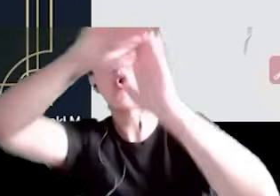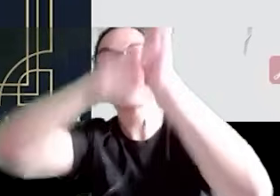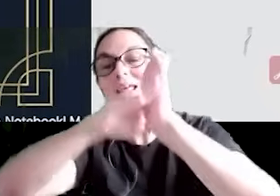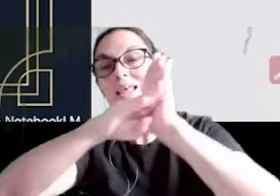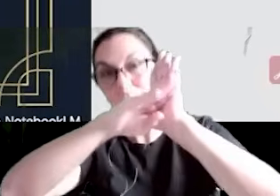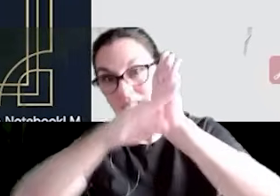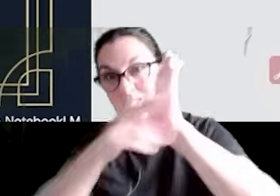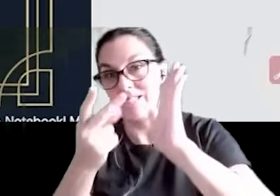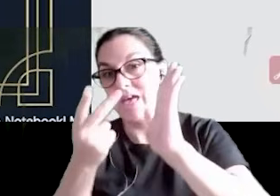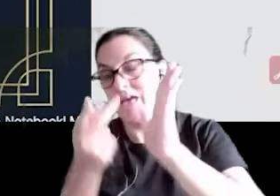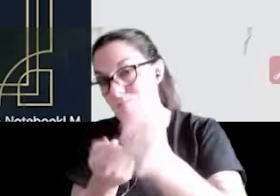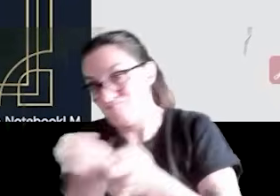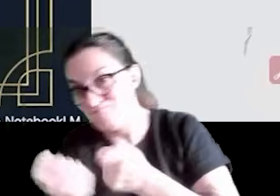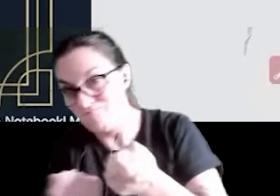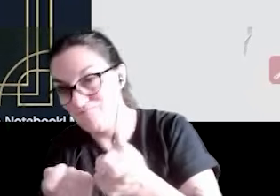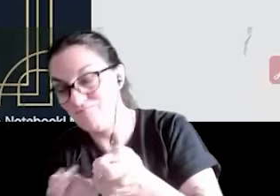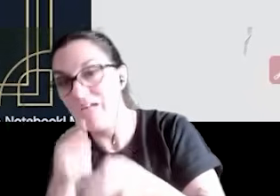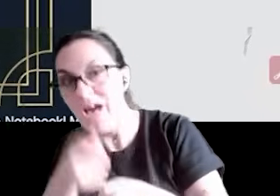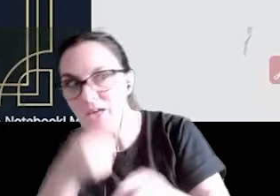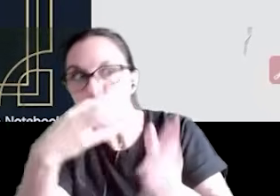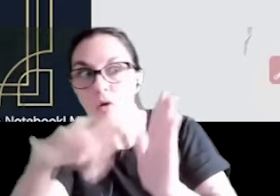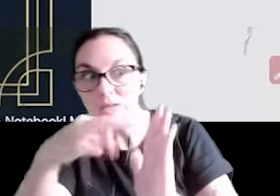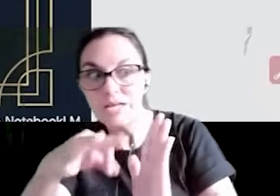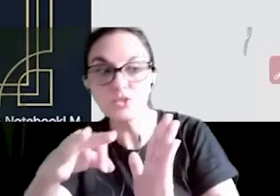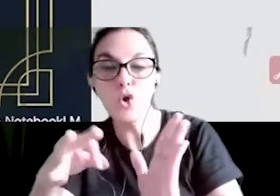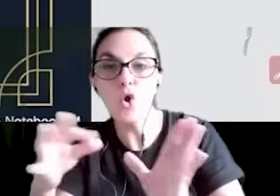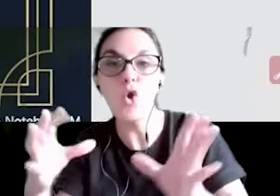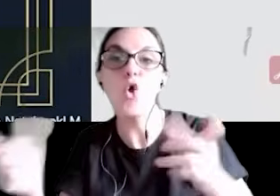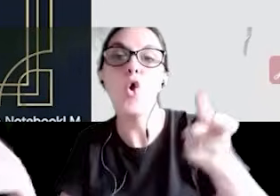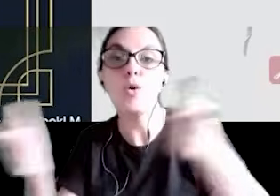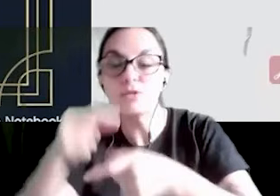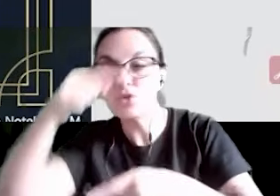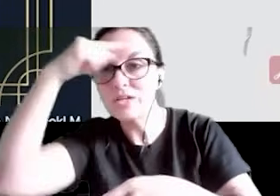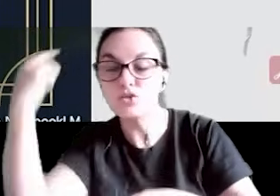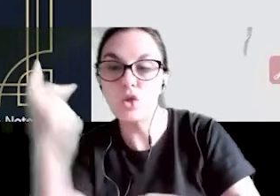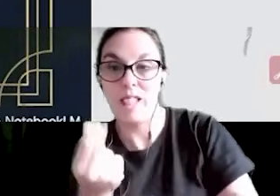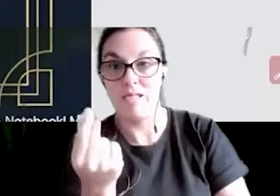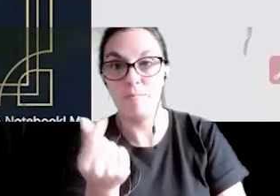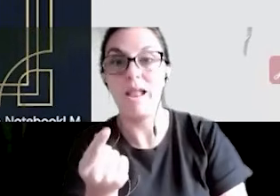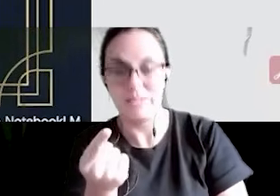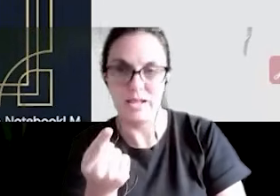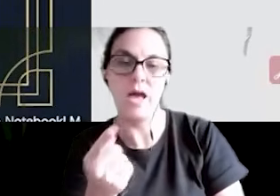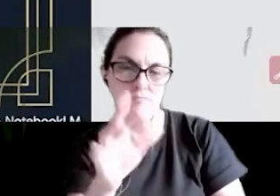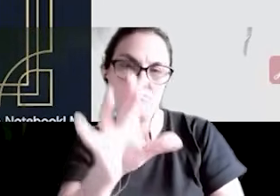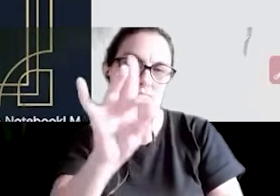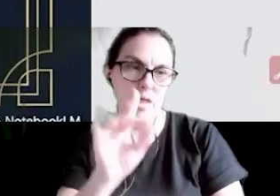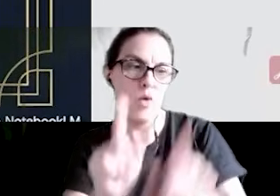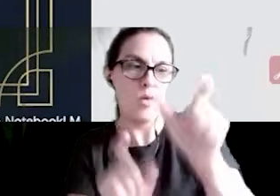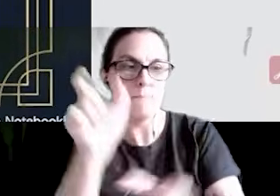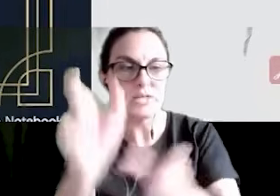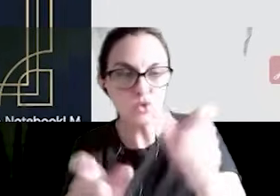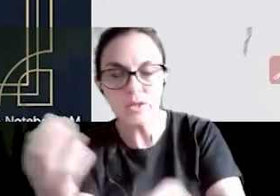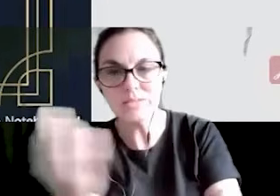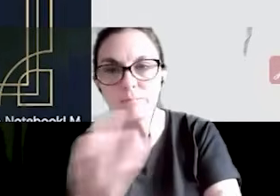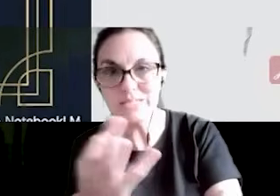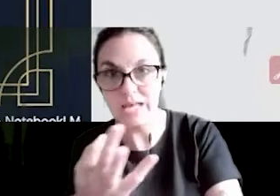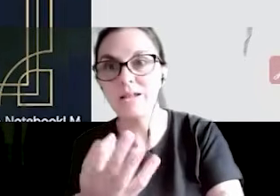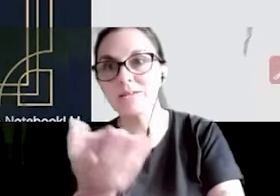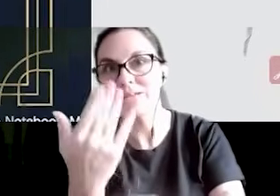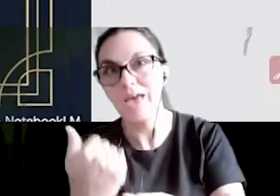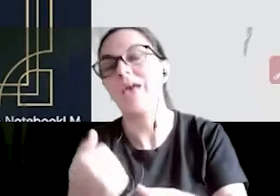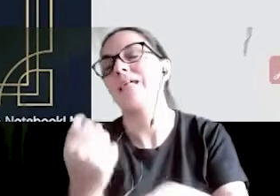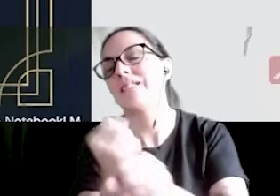cómo la obligación de la Comisión Nacional de Valores de distribuir determinados sujetos que eran proveedores de